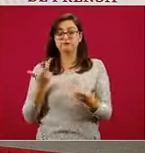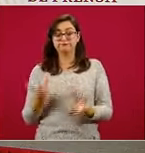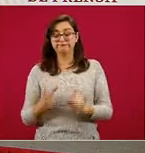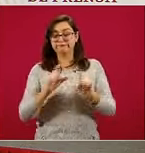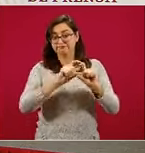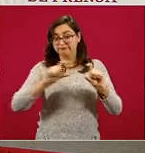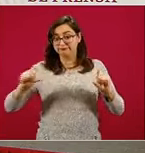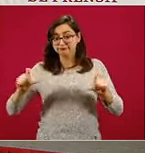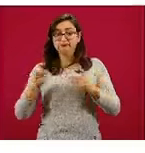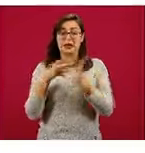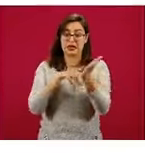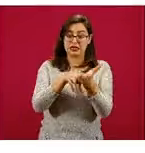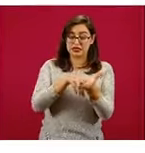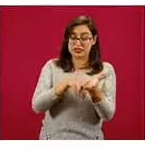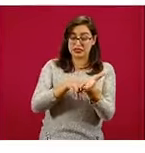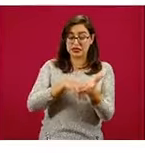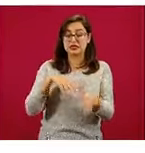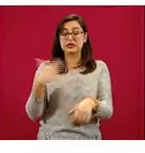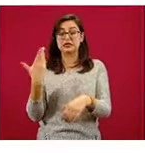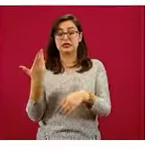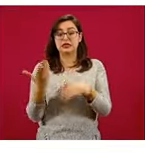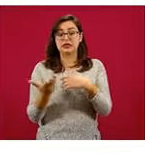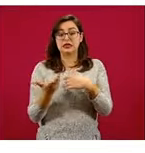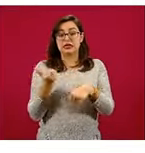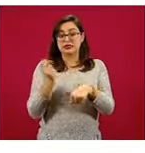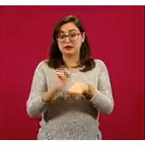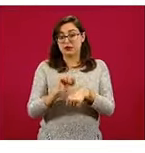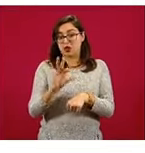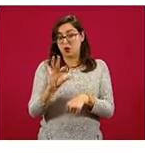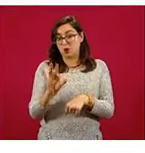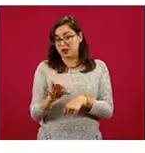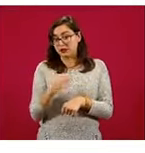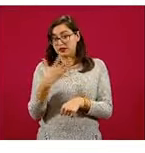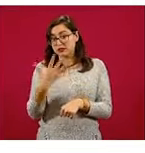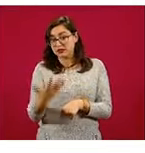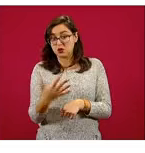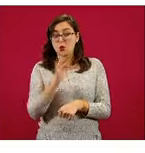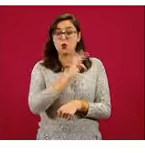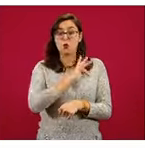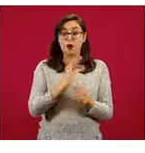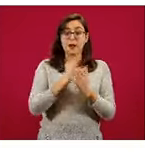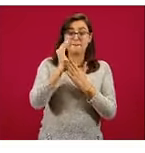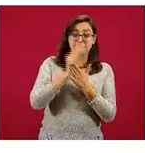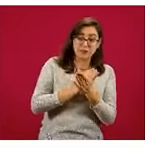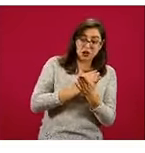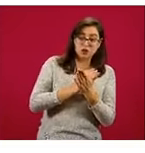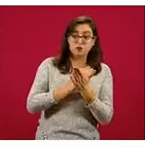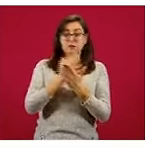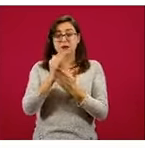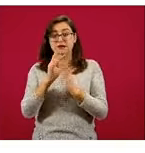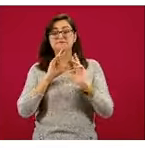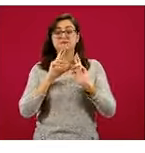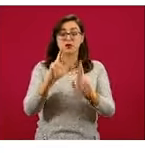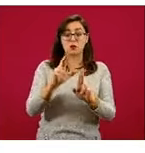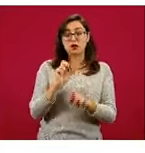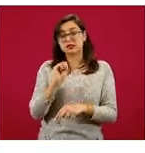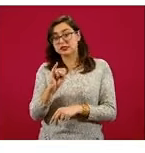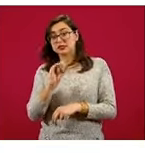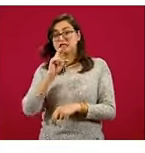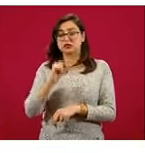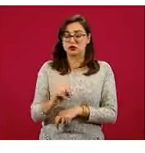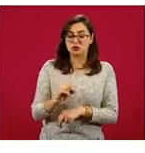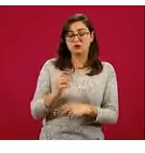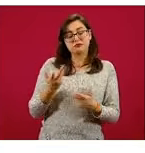en la semana 45 pudiera tener una expectativa de sí poder en su momento llegar a un